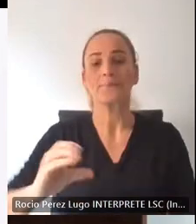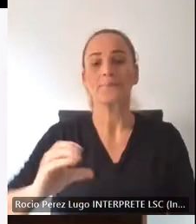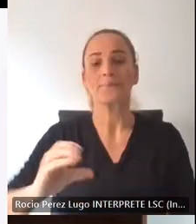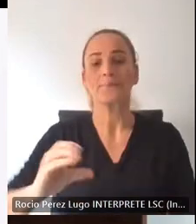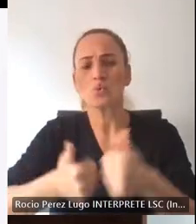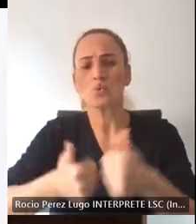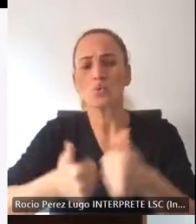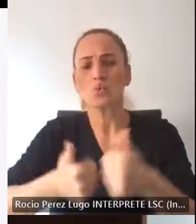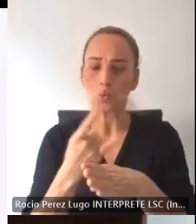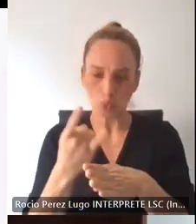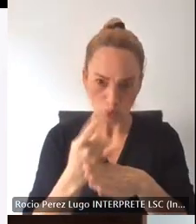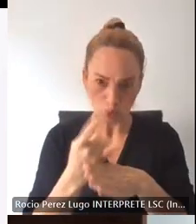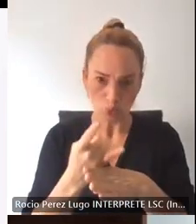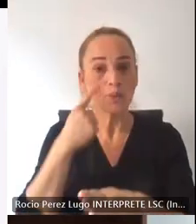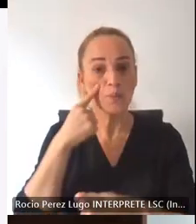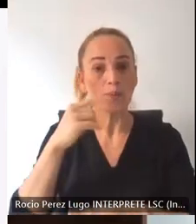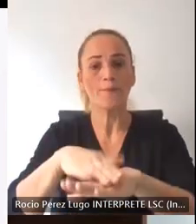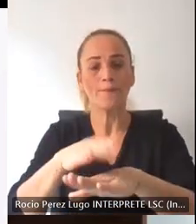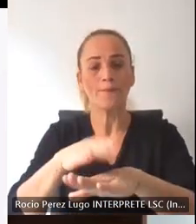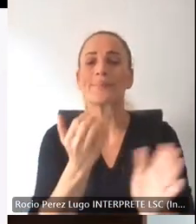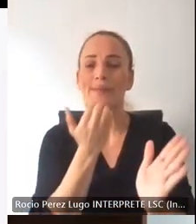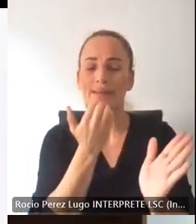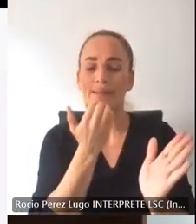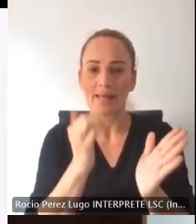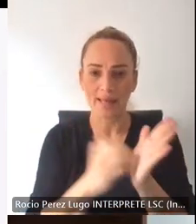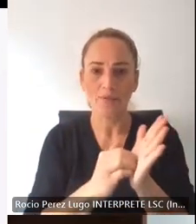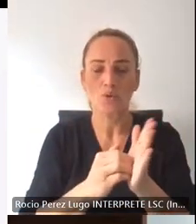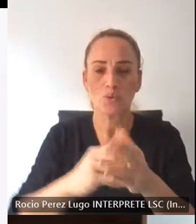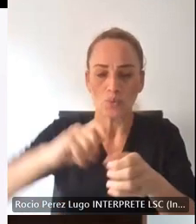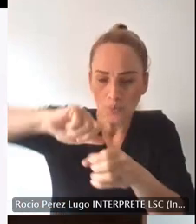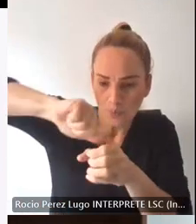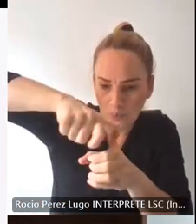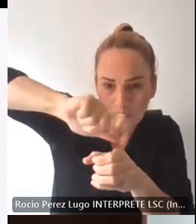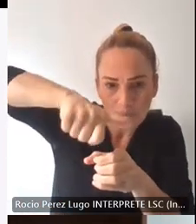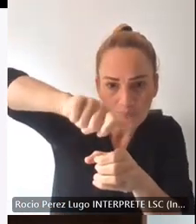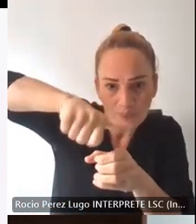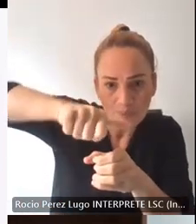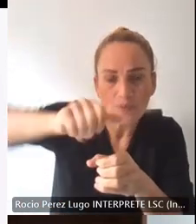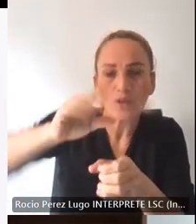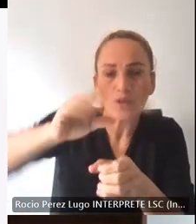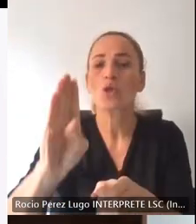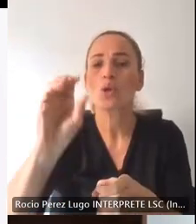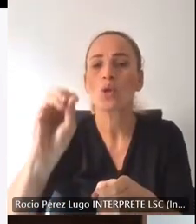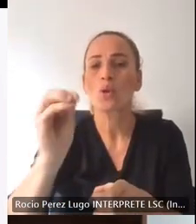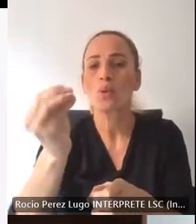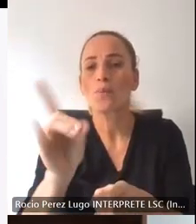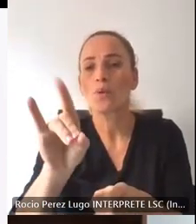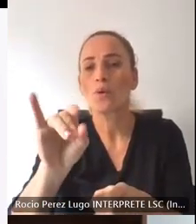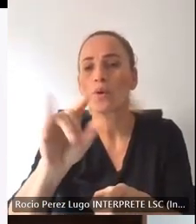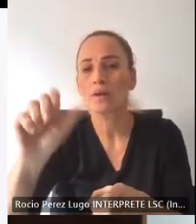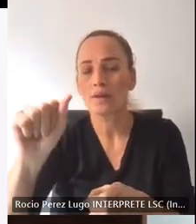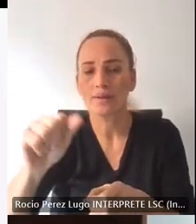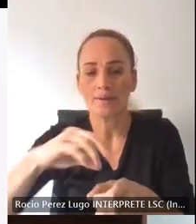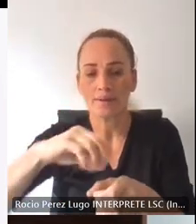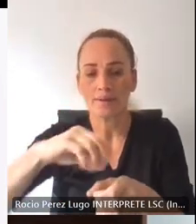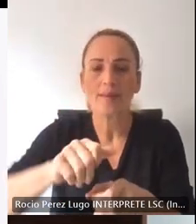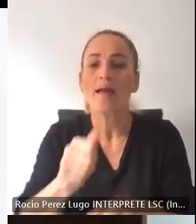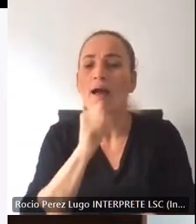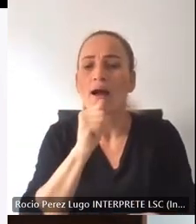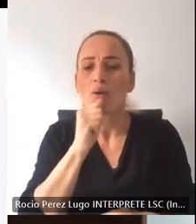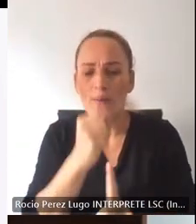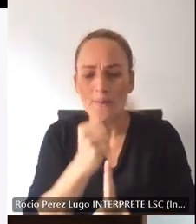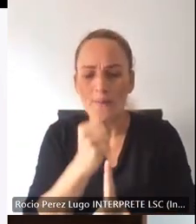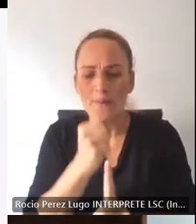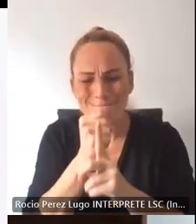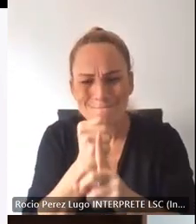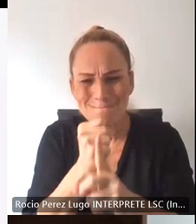que utilizamos, que les quería contar, tenía, por ejemplo, boquilla. Y al tener boquilla, ¿qué pasa? Que la idea es que sea agua a presión. O